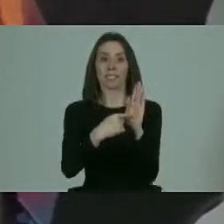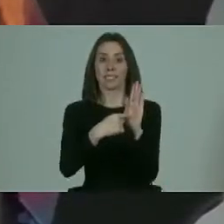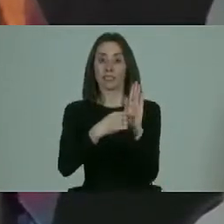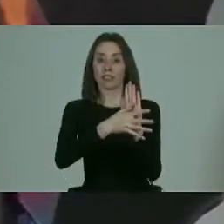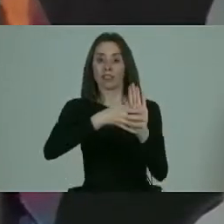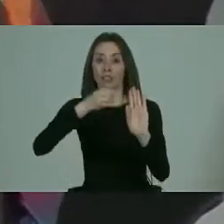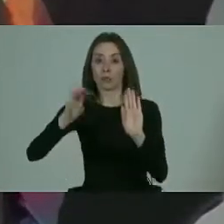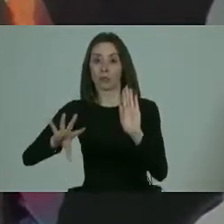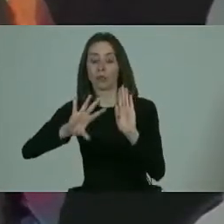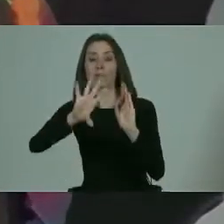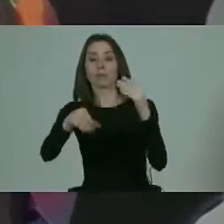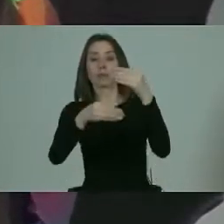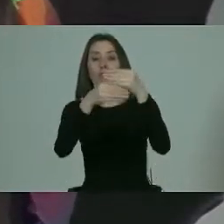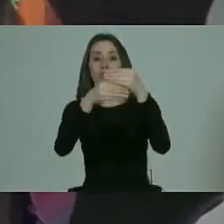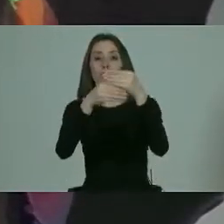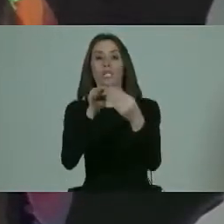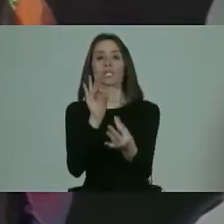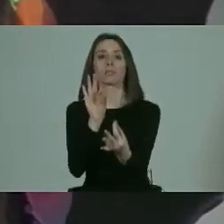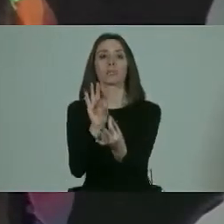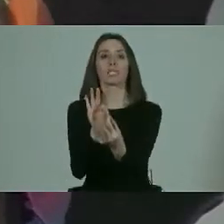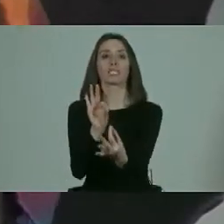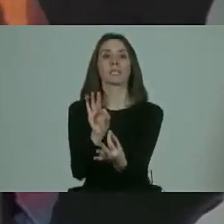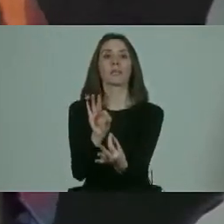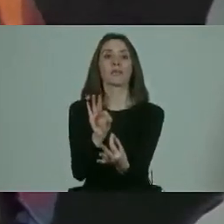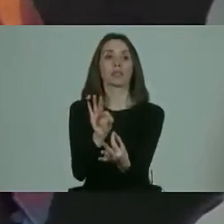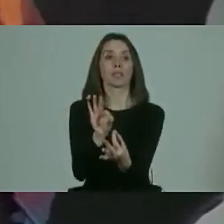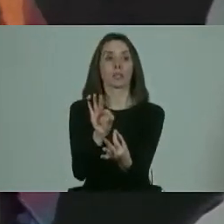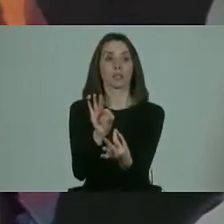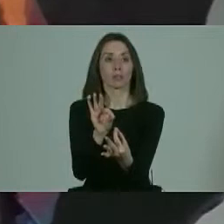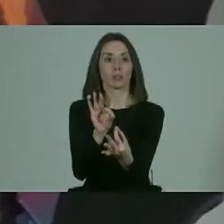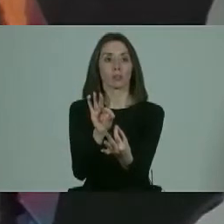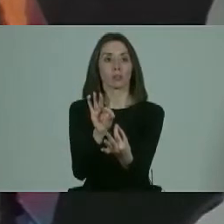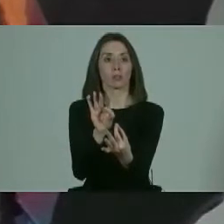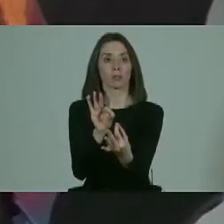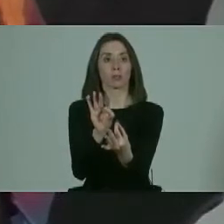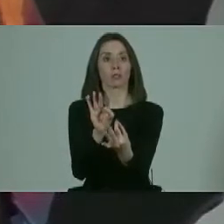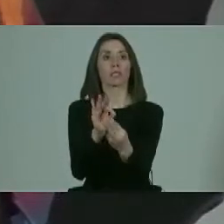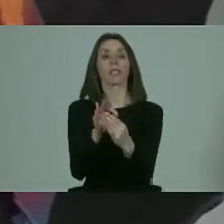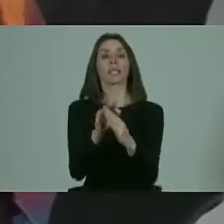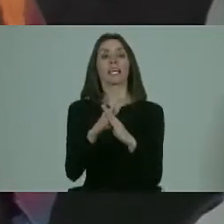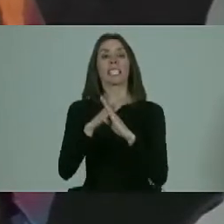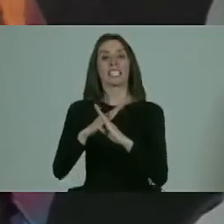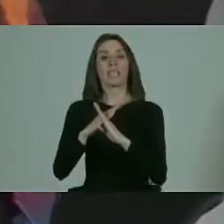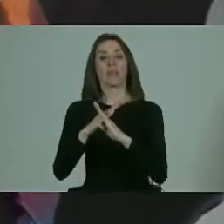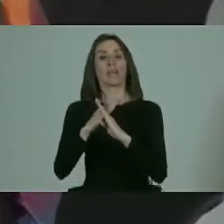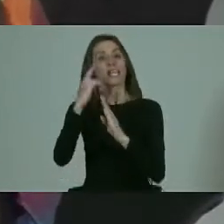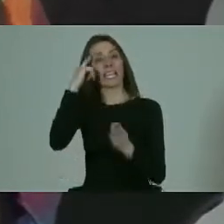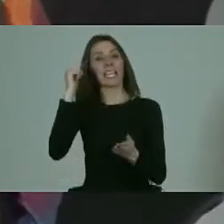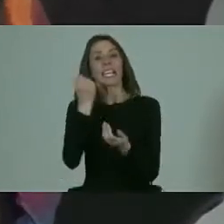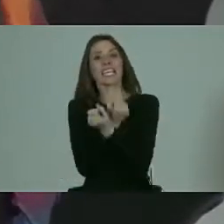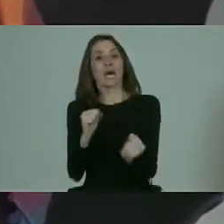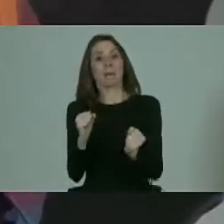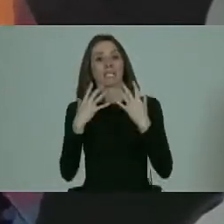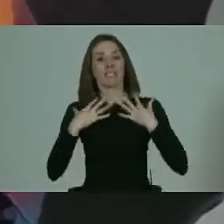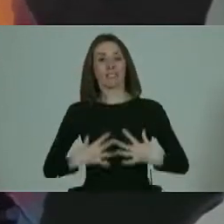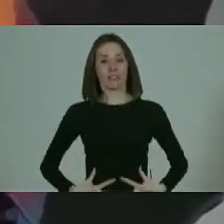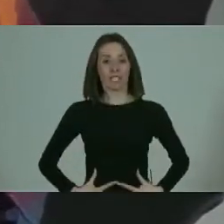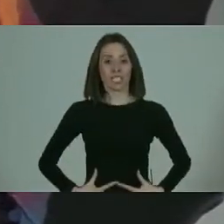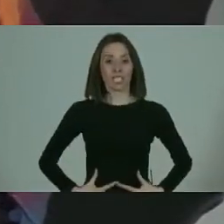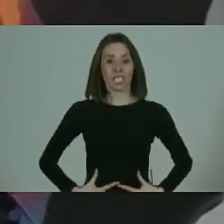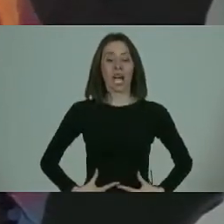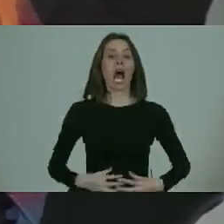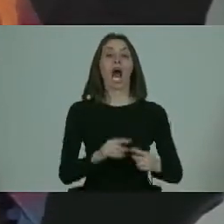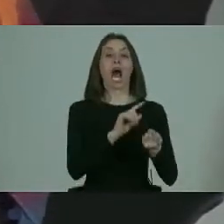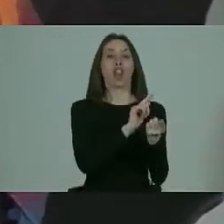pero incorporaría algo más específico que sería que en vez de una inhabilidad física una incapacidad física tuviera incapacidad mental